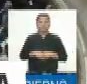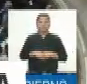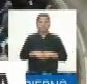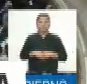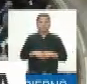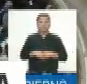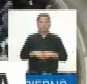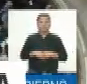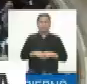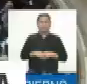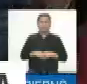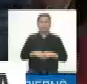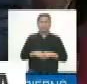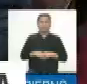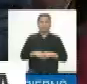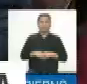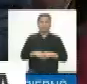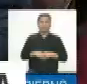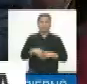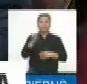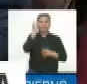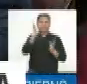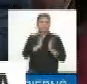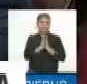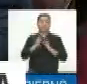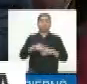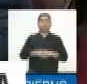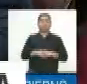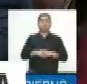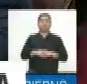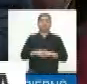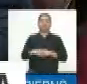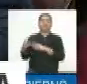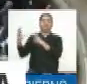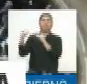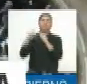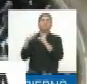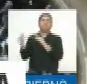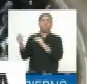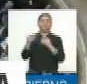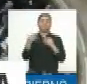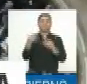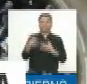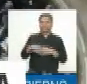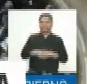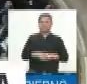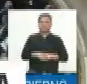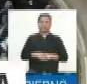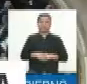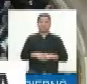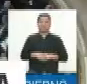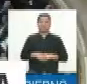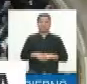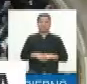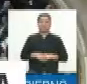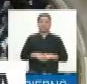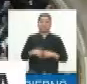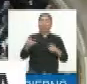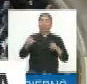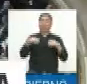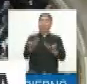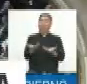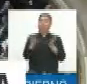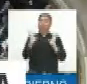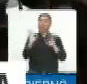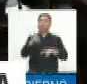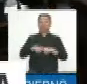presente, Victoria Villarruel. Exactamente. Victoria Villarruel, que bueno, ya lo sabemos, viene sosteniendo una relación tirante con Algunos el decían presidente. que no querían